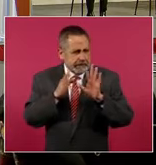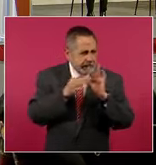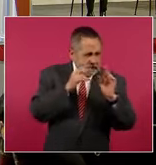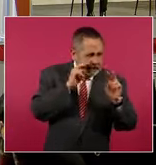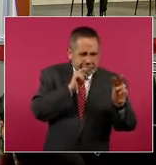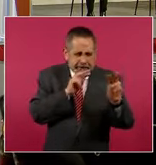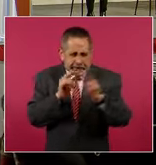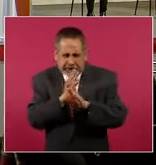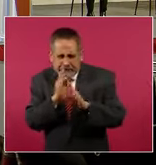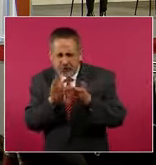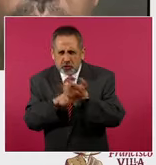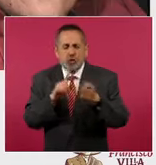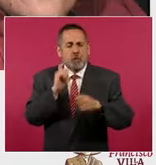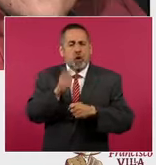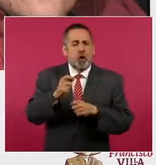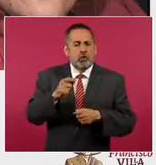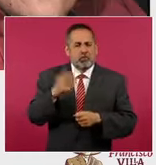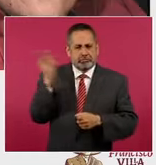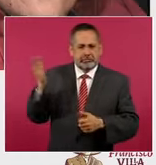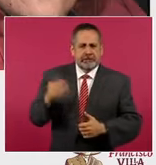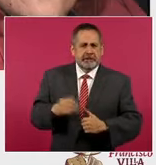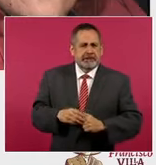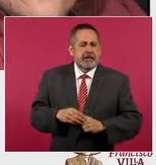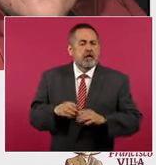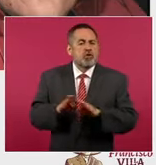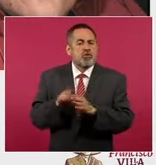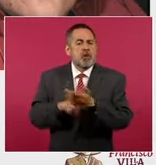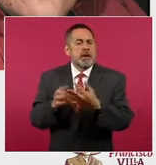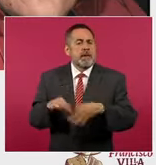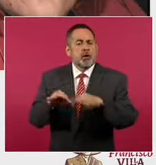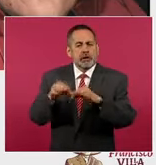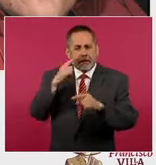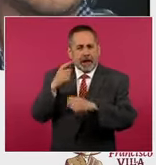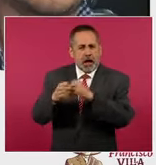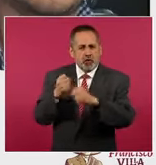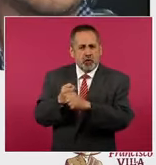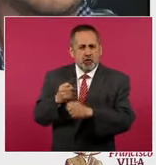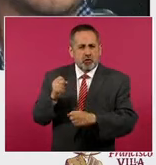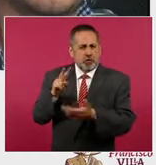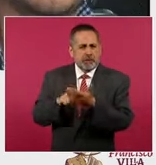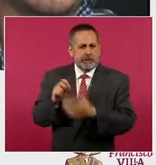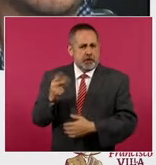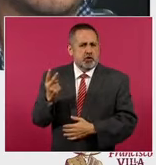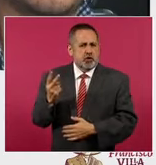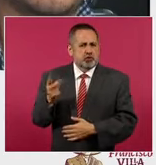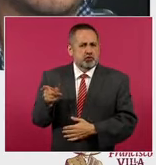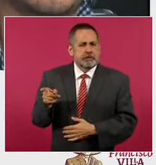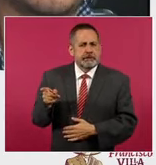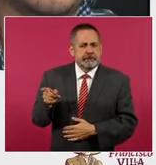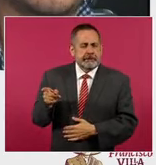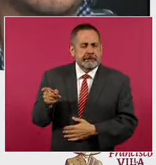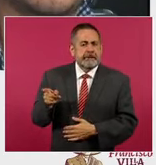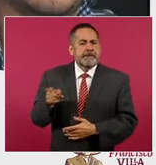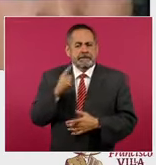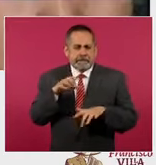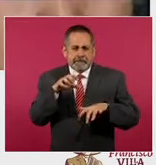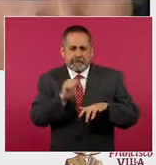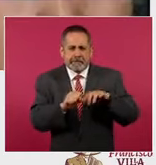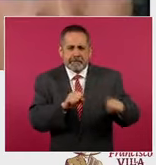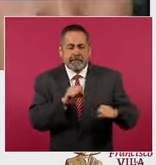mexicano, de todo lo que con lo que se cuenta, ha sido importante en el 2022 y se ha hecho la detención